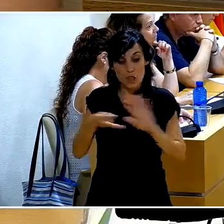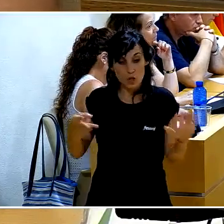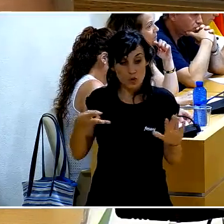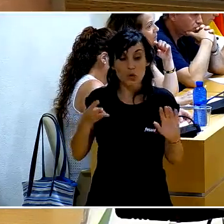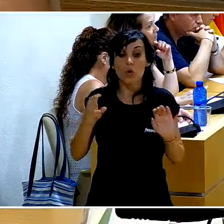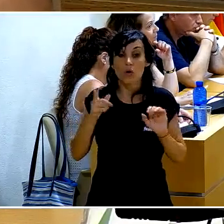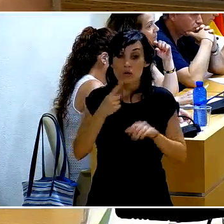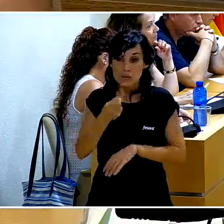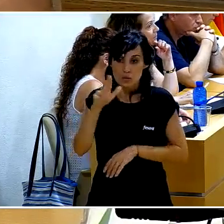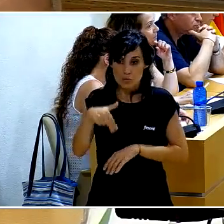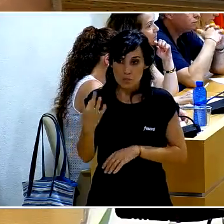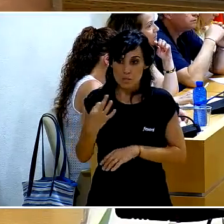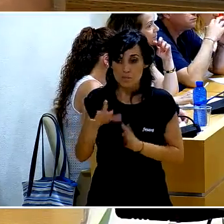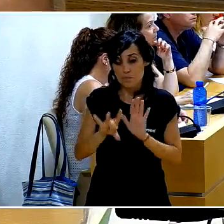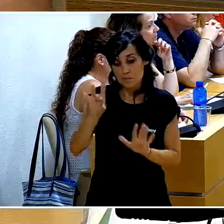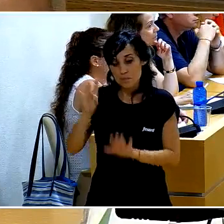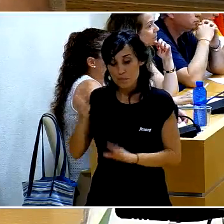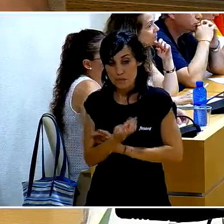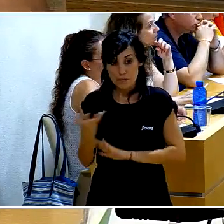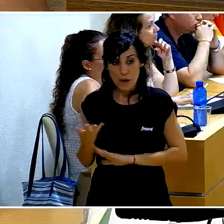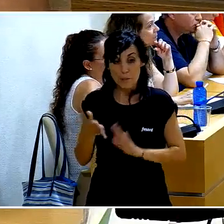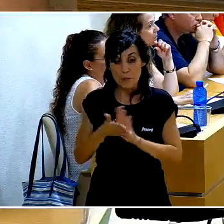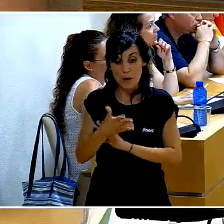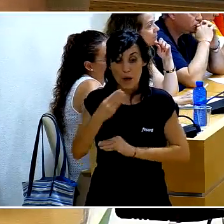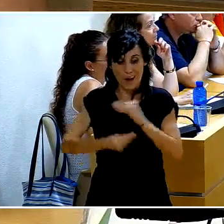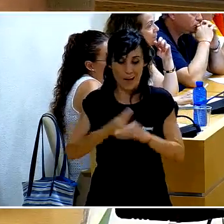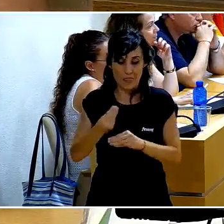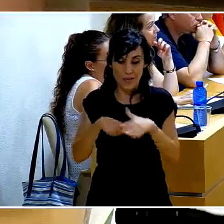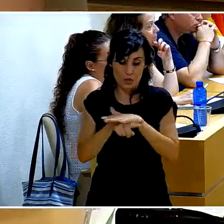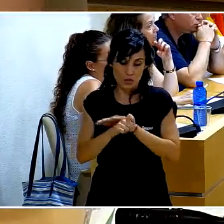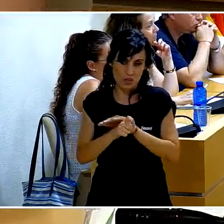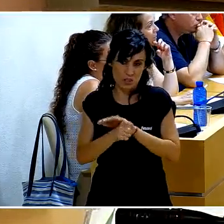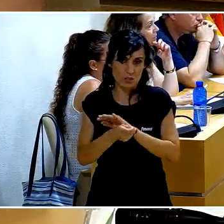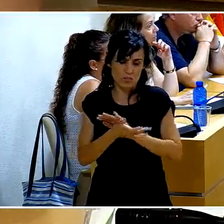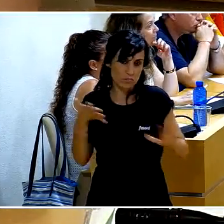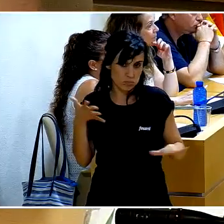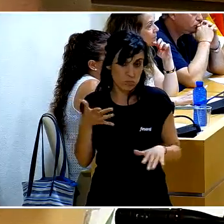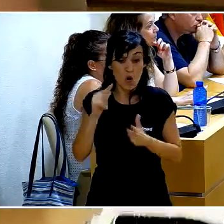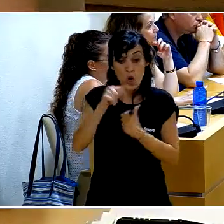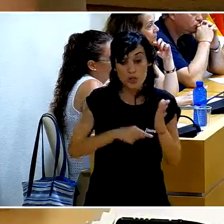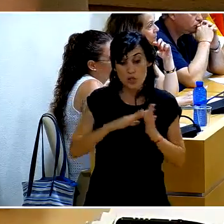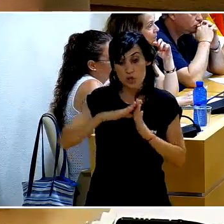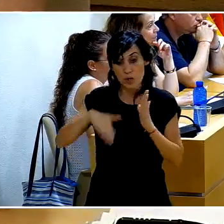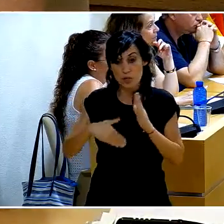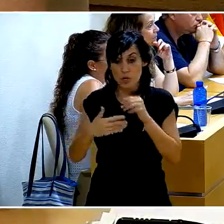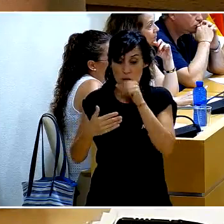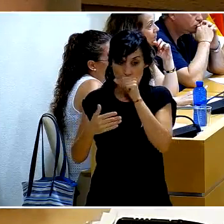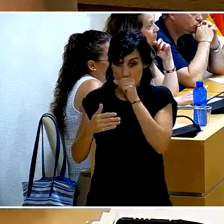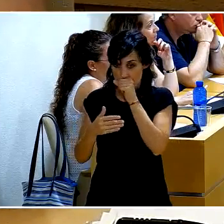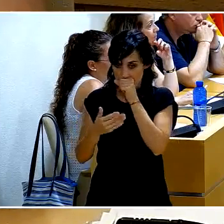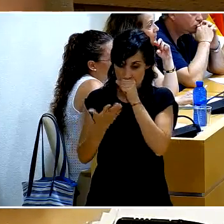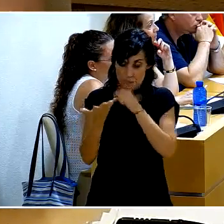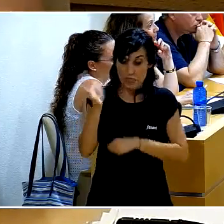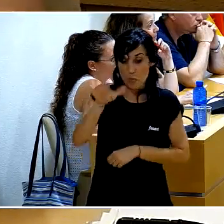se ha dicho también, hay varias opciones para poder realizar todas estas gestiones y que los contratos menores de 5.000 euros